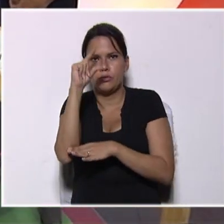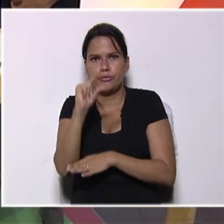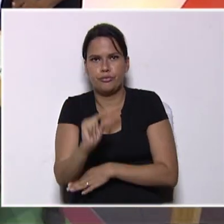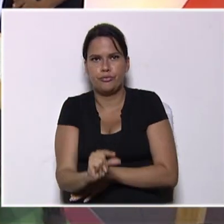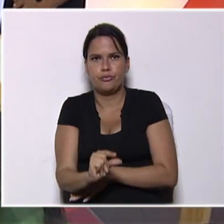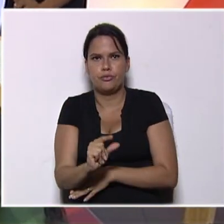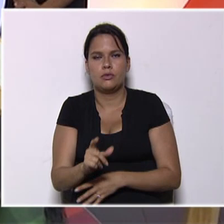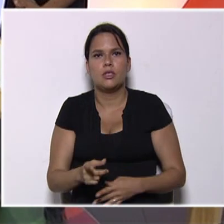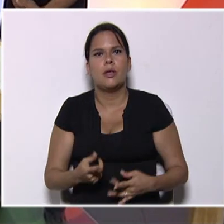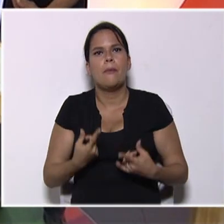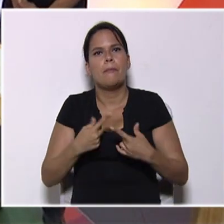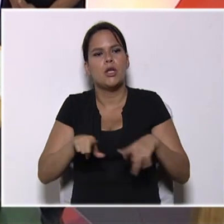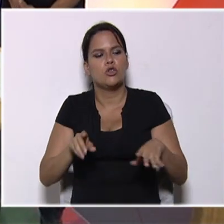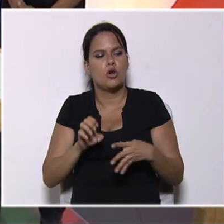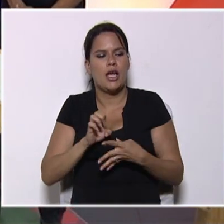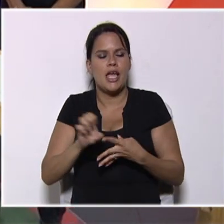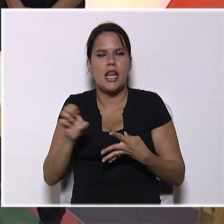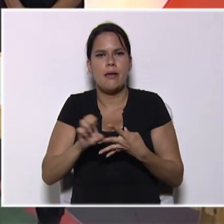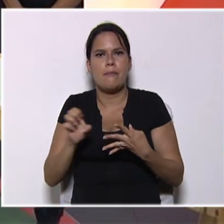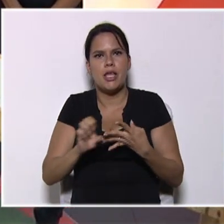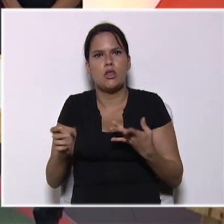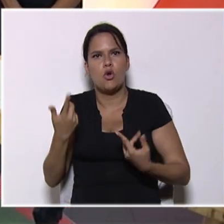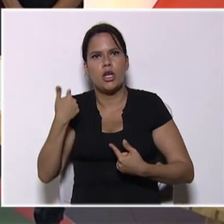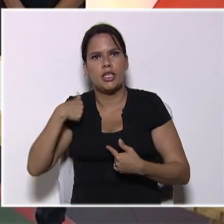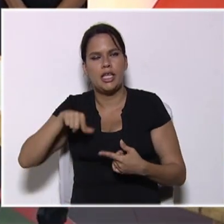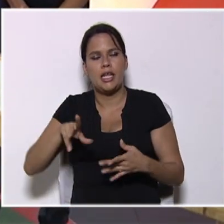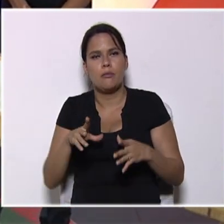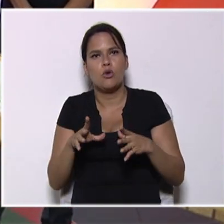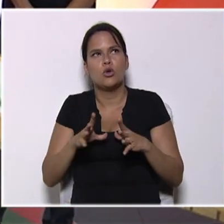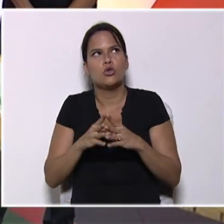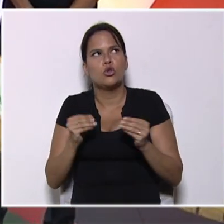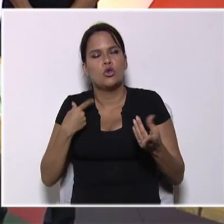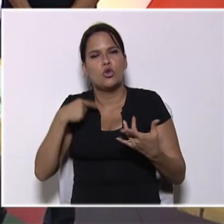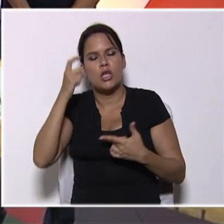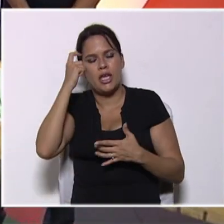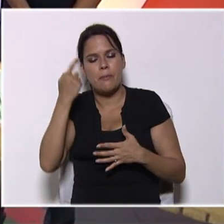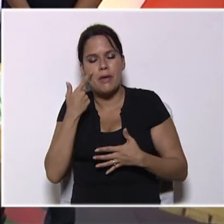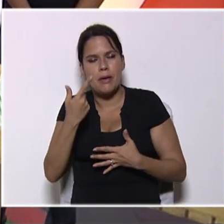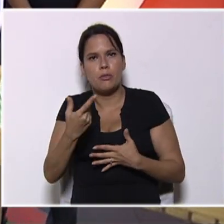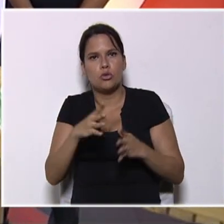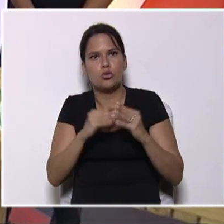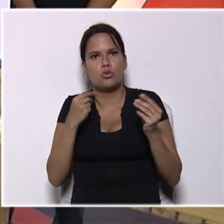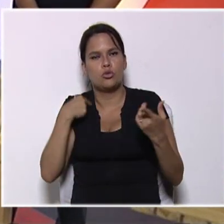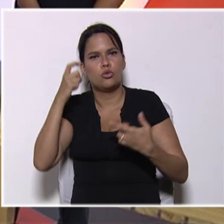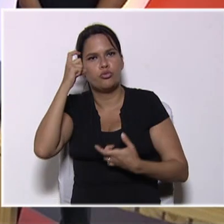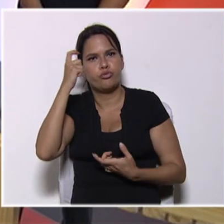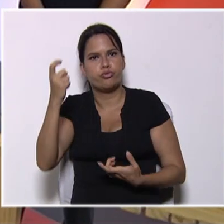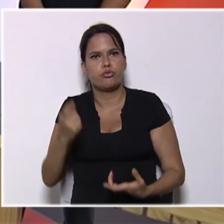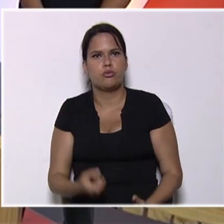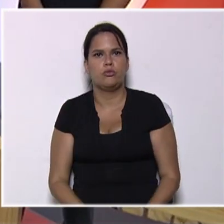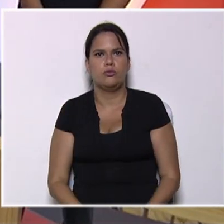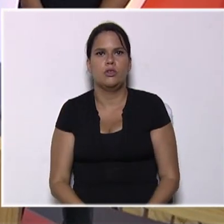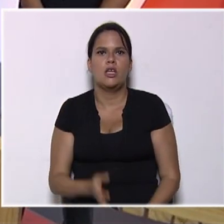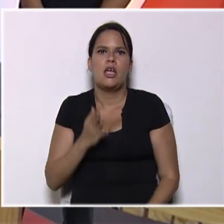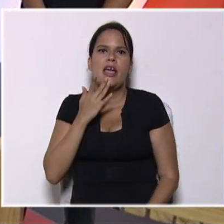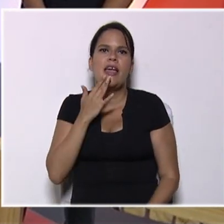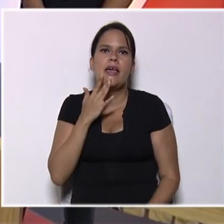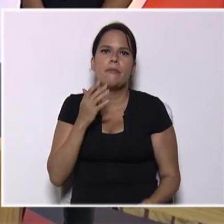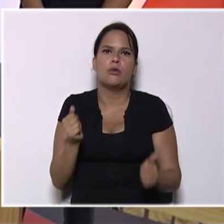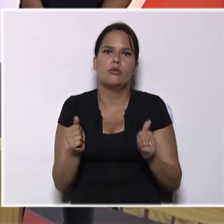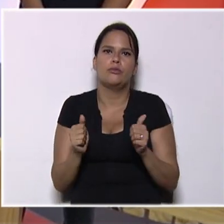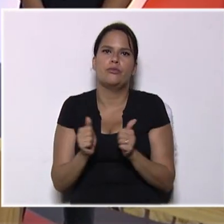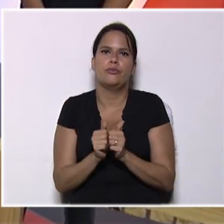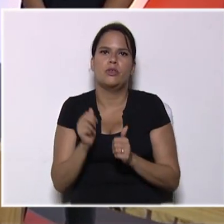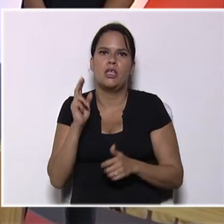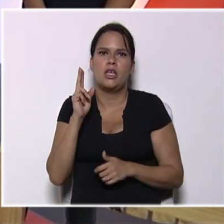acuerdo? Pero son elementos que tenemos presentes en el día a día. En el caso de elementos metálicos, tales como